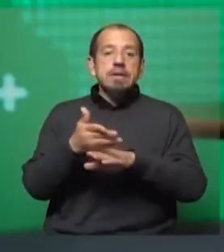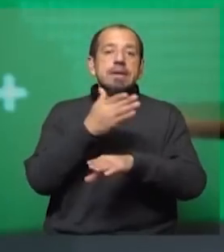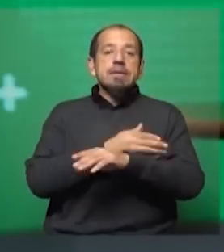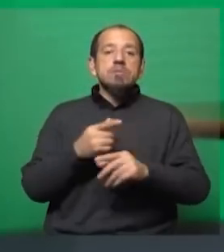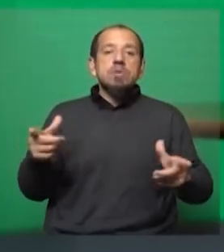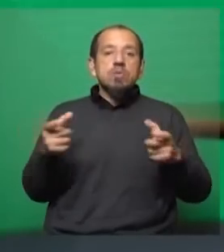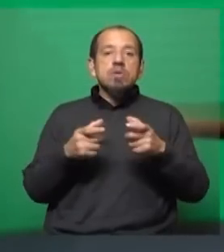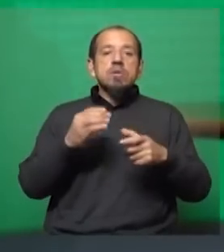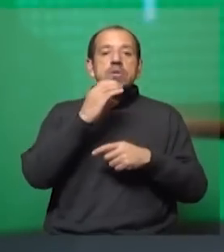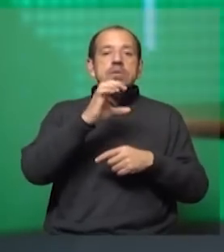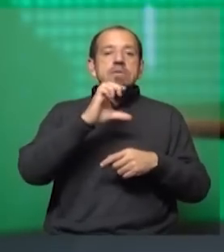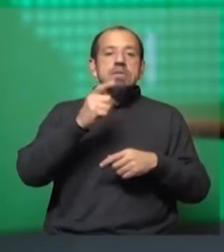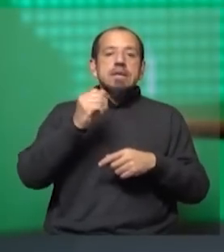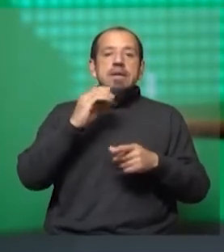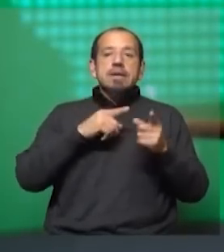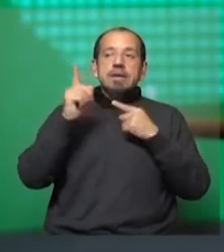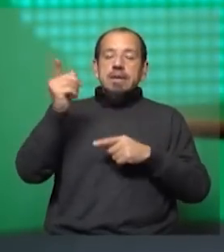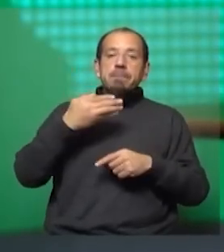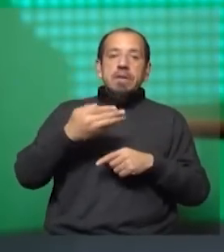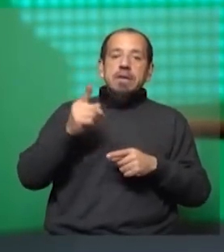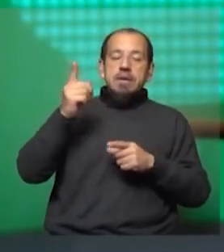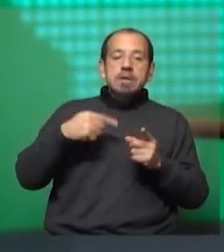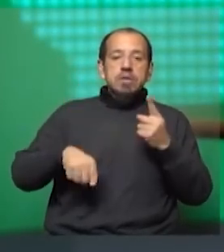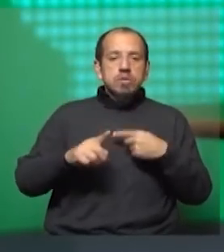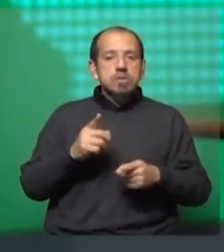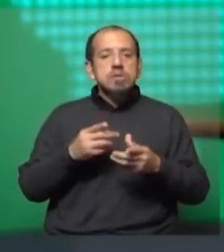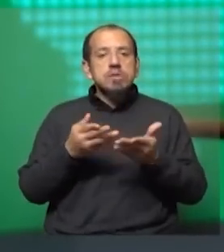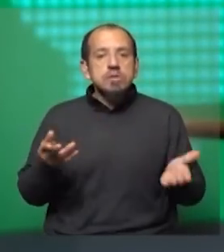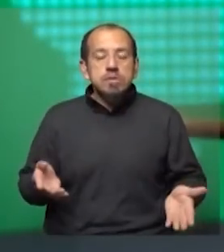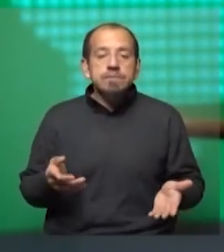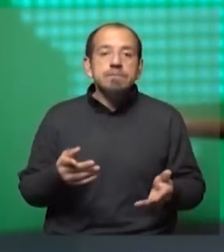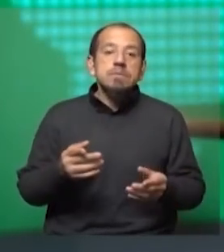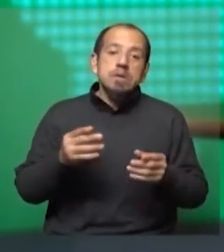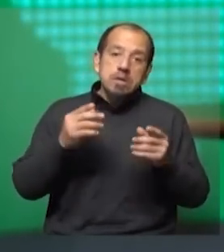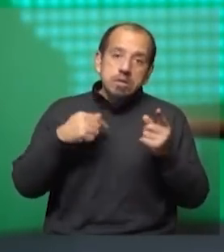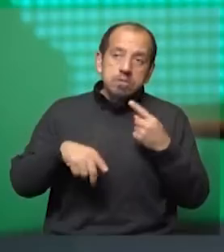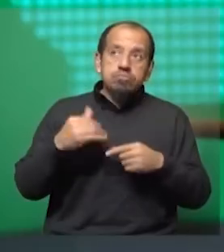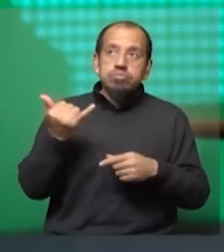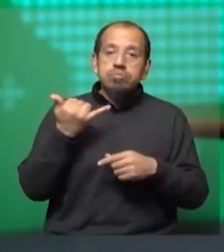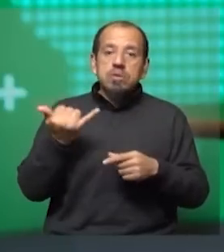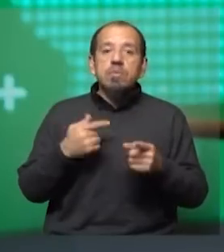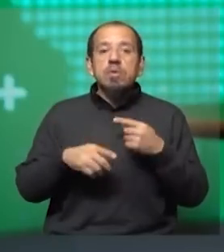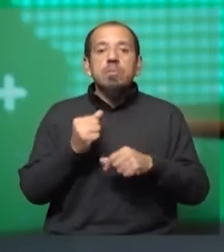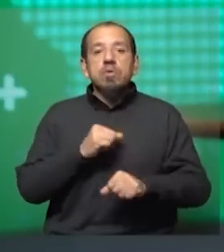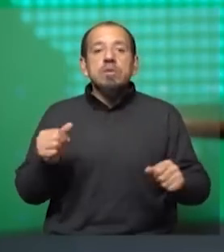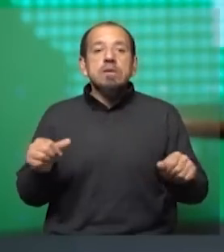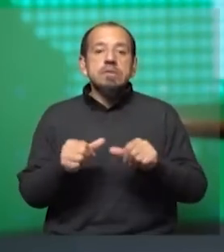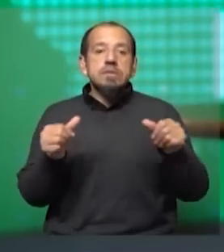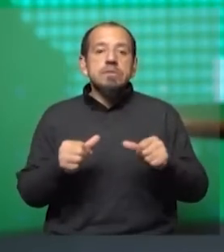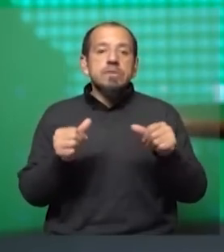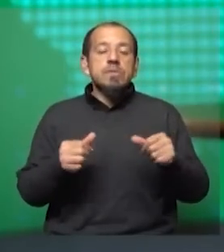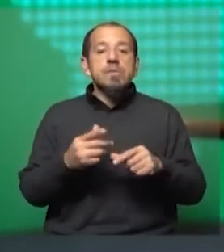entre la celac y la Unión Europea en Bruselas en lo que constituye un nuevo intento después de mucho tiempo de lograr una integración